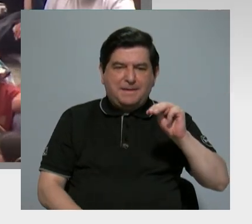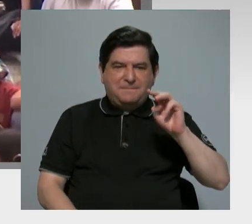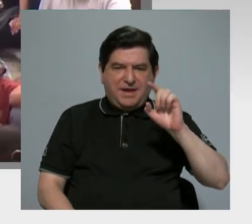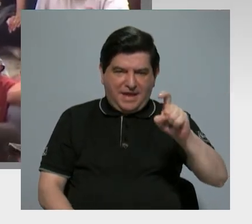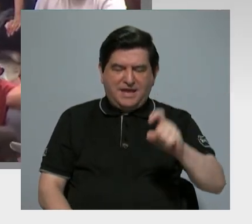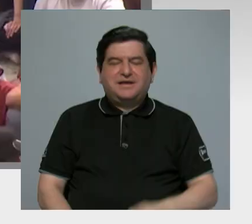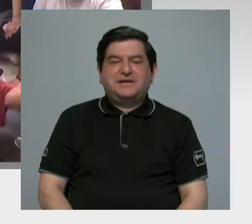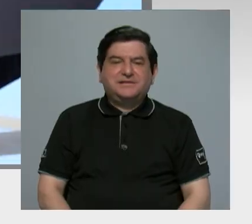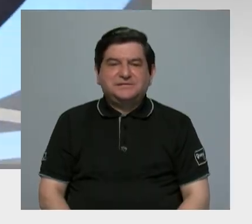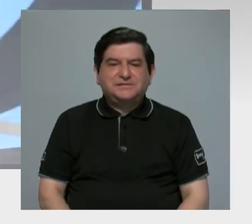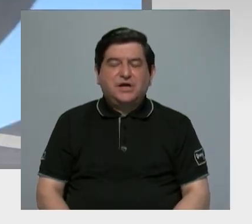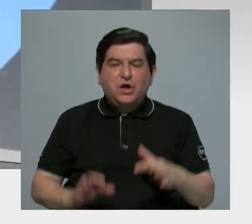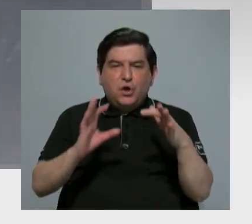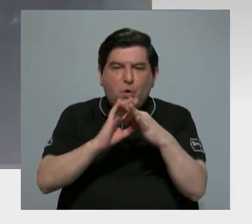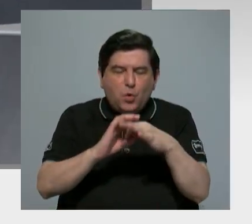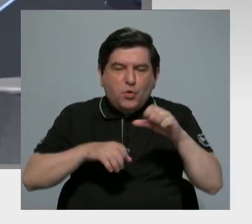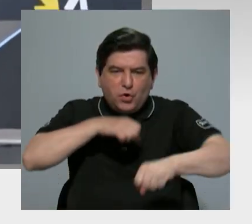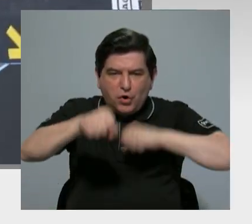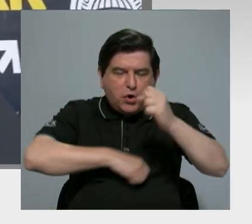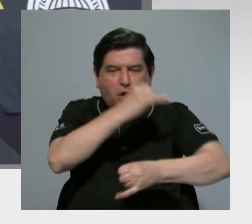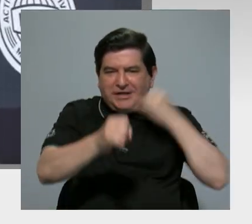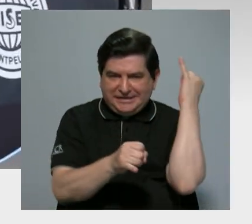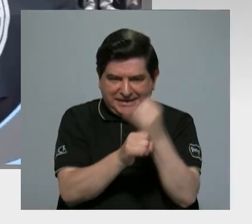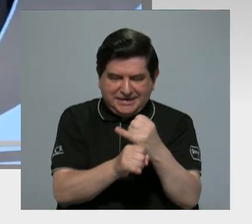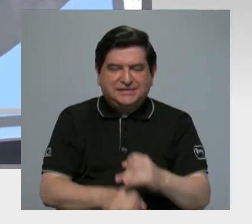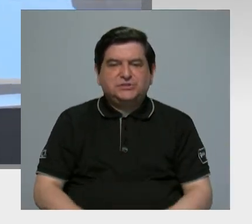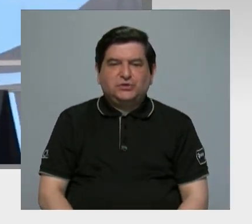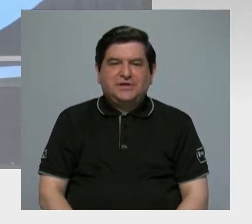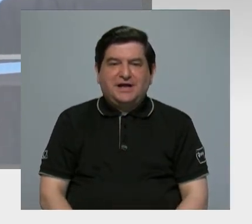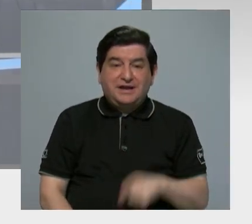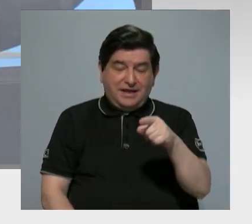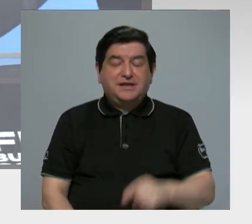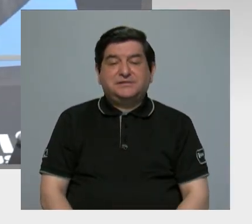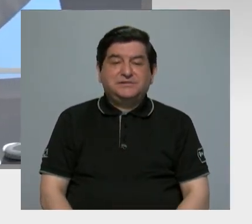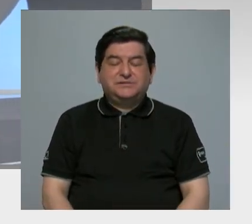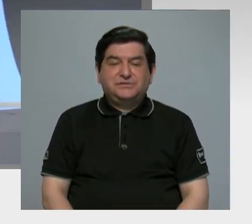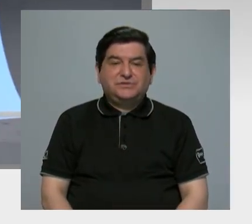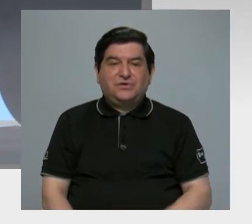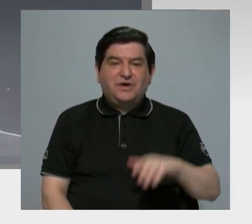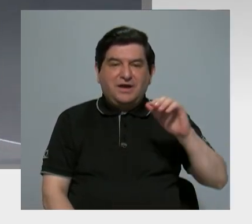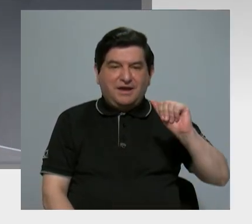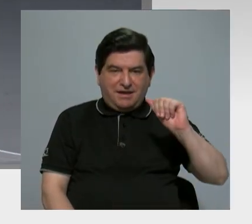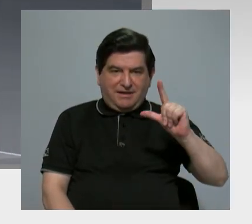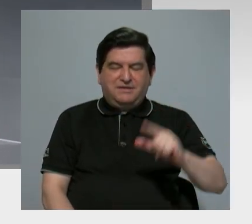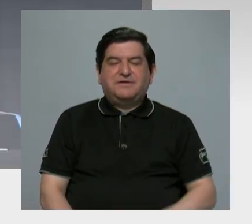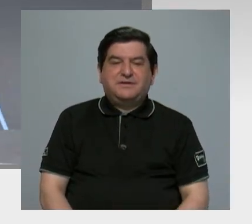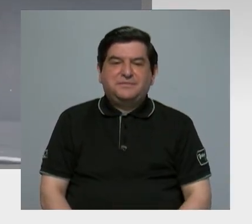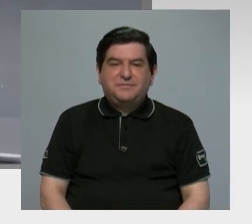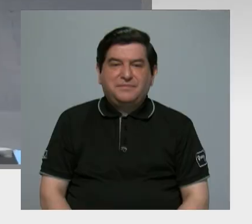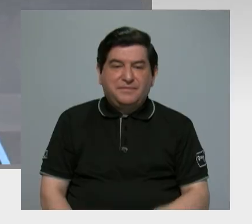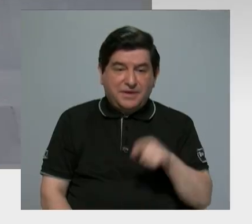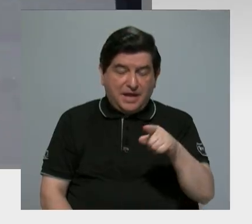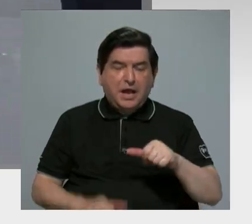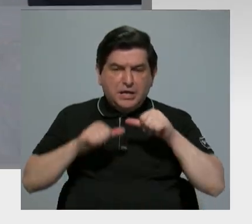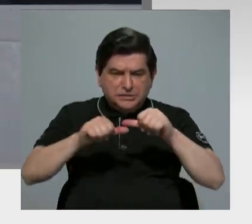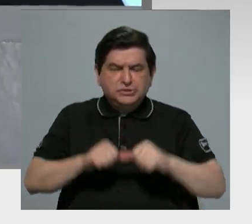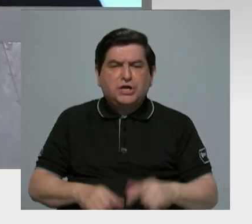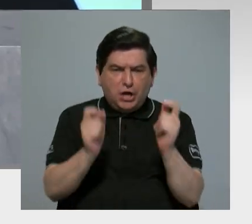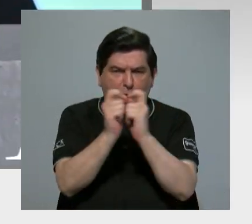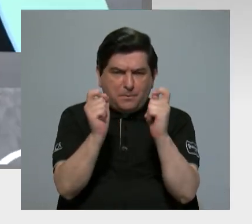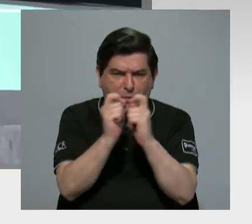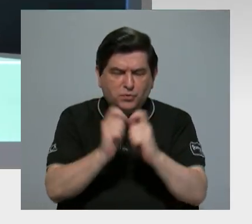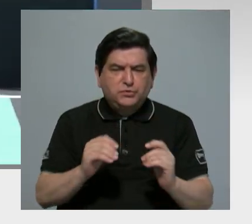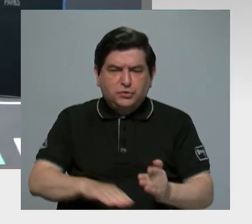BMX Freestyle de la Unión Ciclística Internacional en Alabama. En esta competencia, Tencio sigue